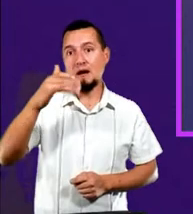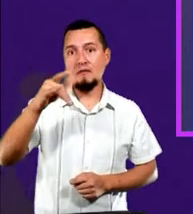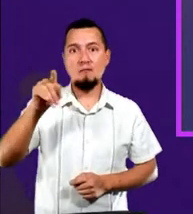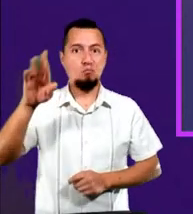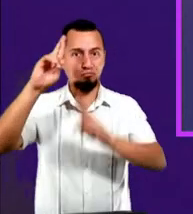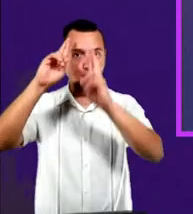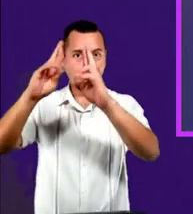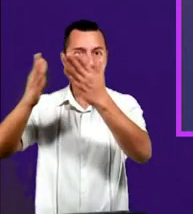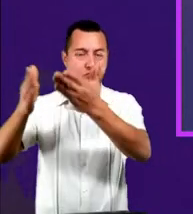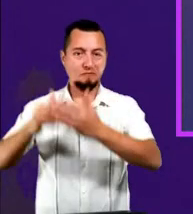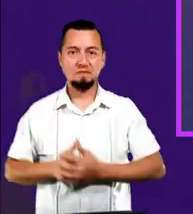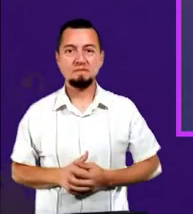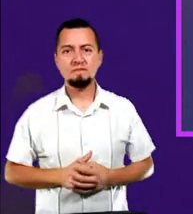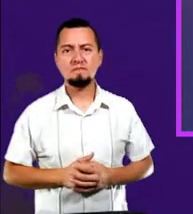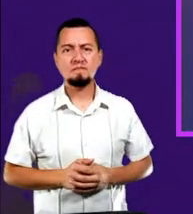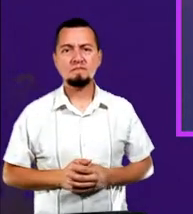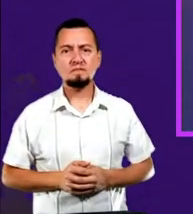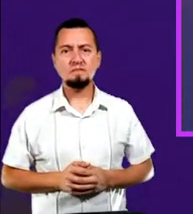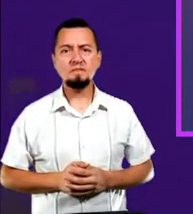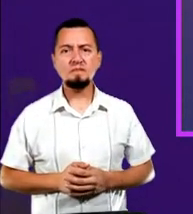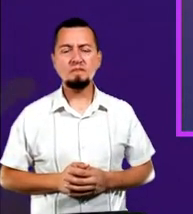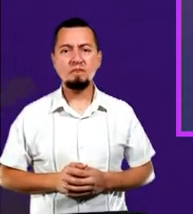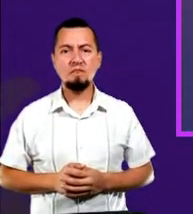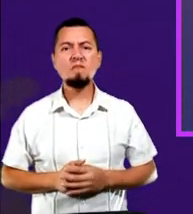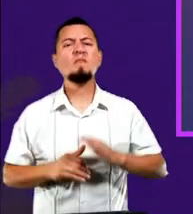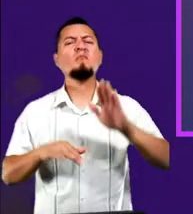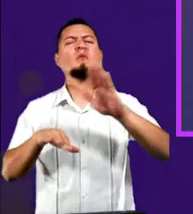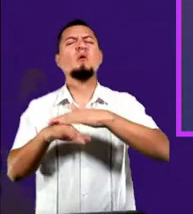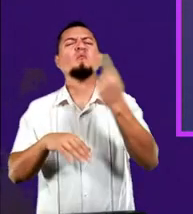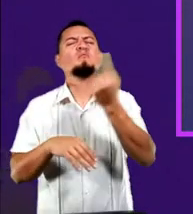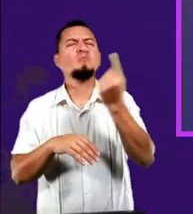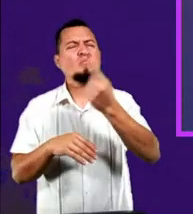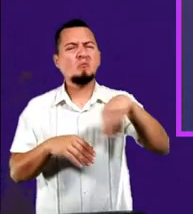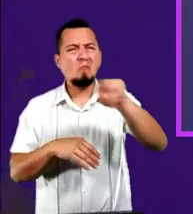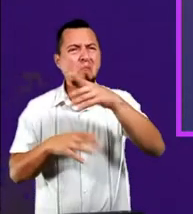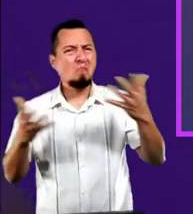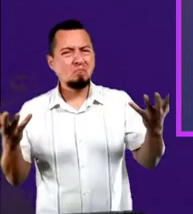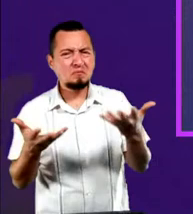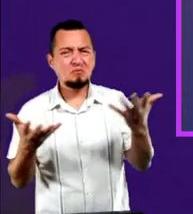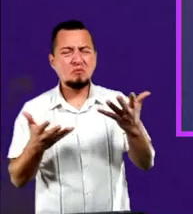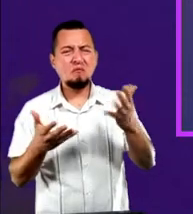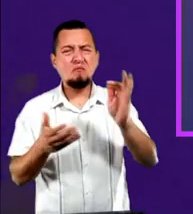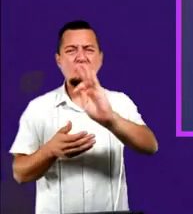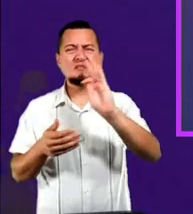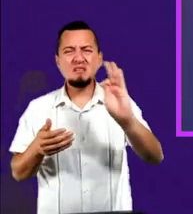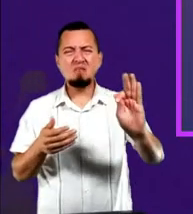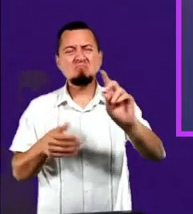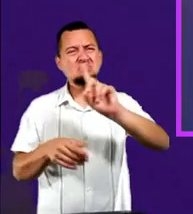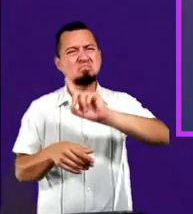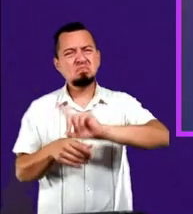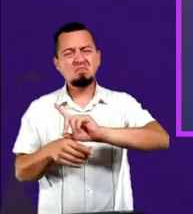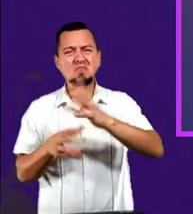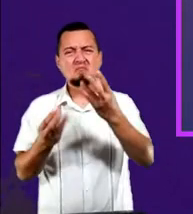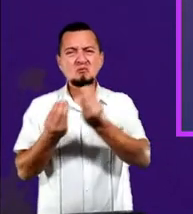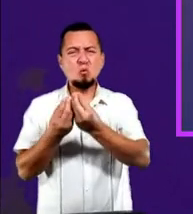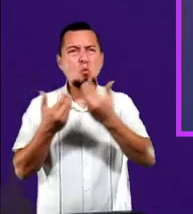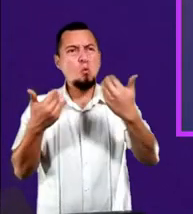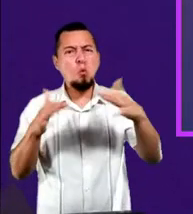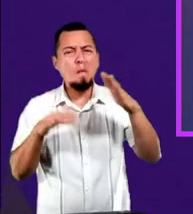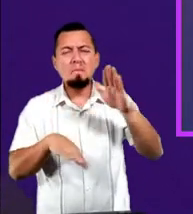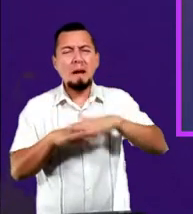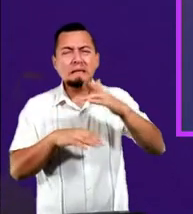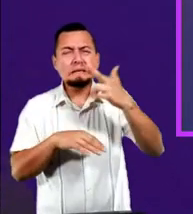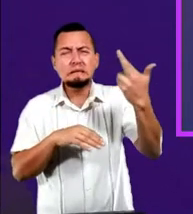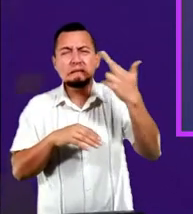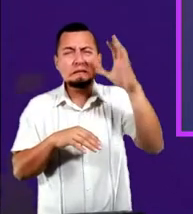¿Qué ocurrió en las fechas trascendentales? Un joven, en mi opinión,